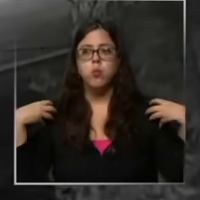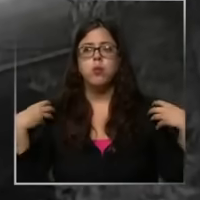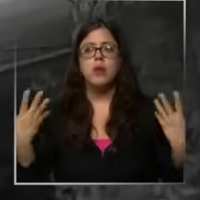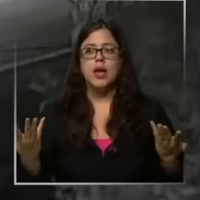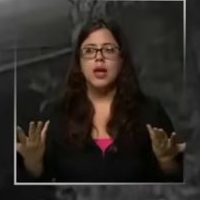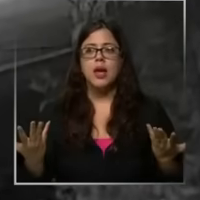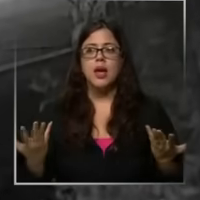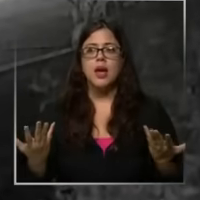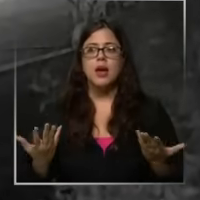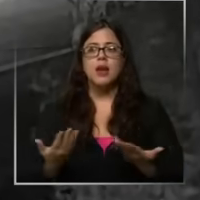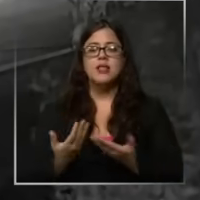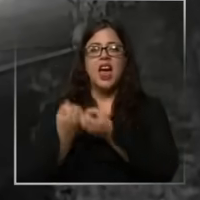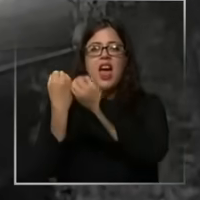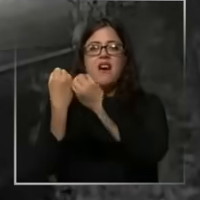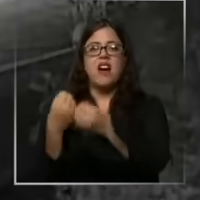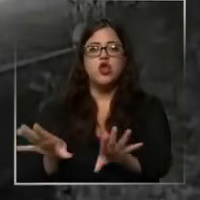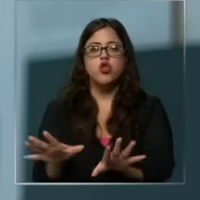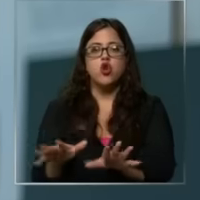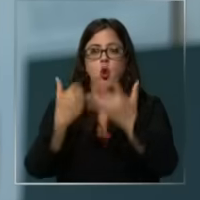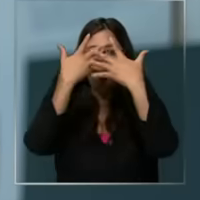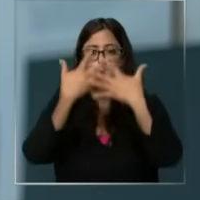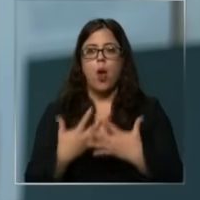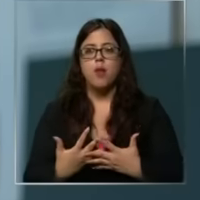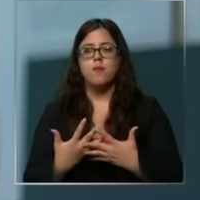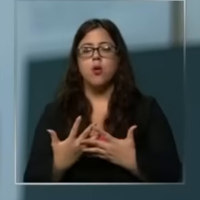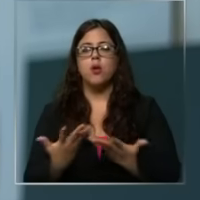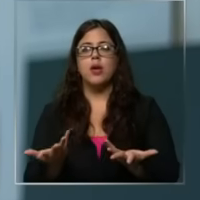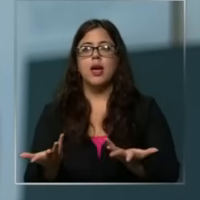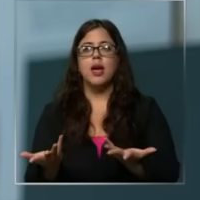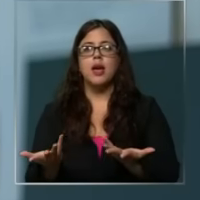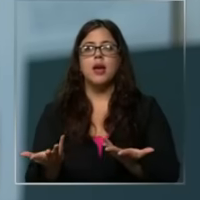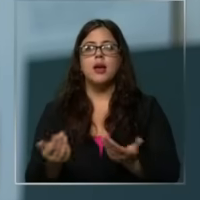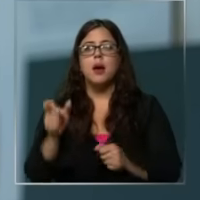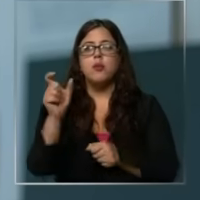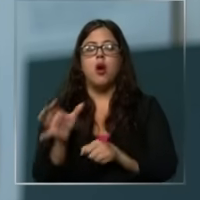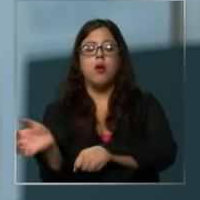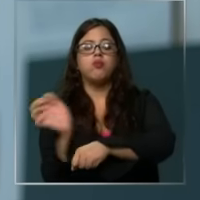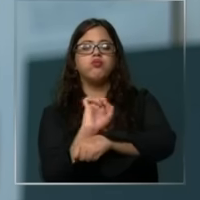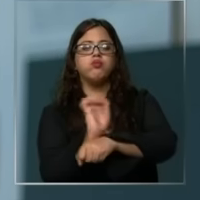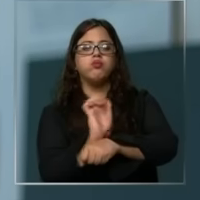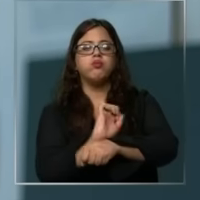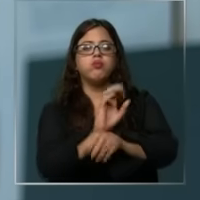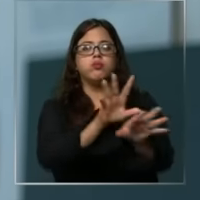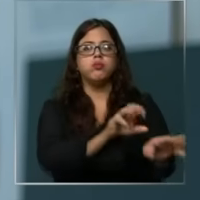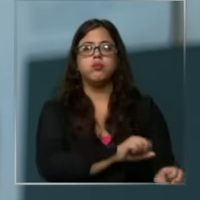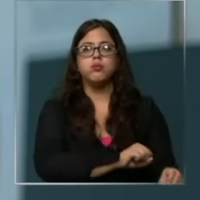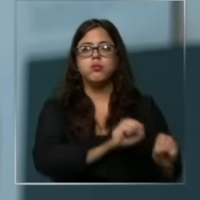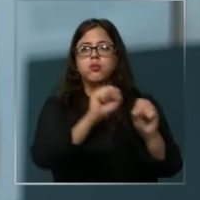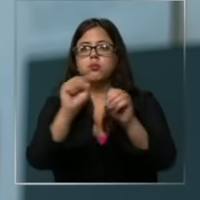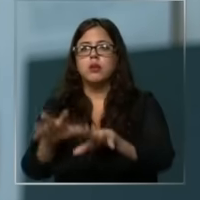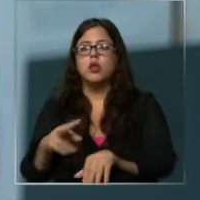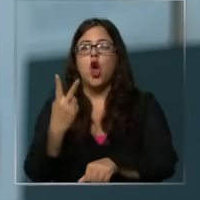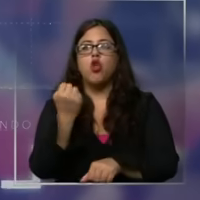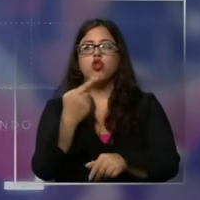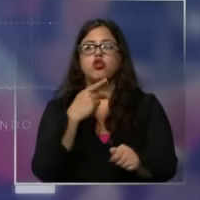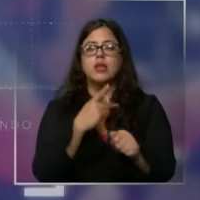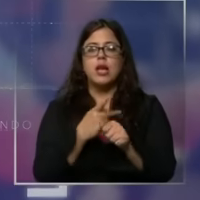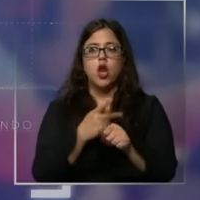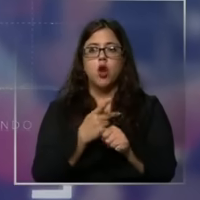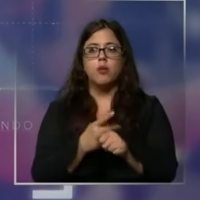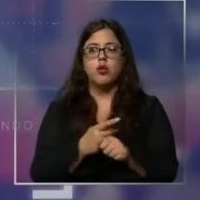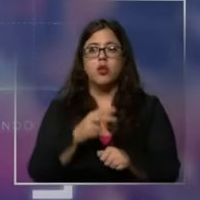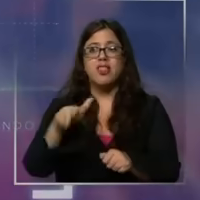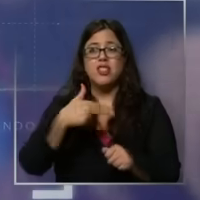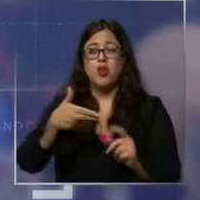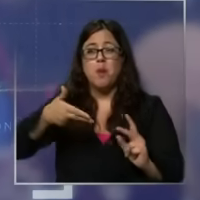trasladó y abandonó el cuerpo. Toma el vehículo en el rol de piloto y lo traslada aproximadamente 12 kilómetros.